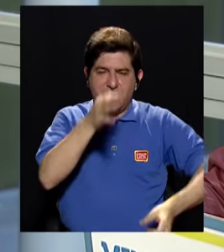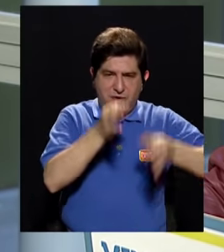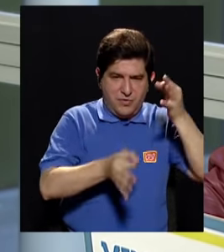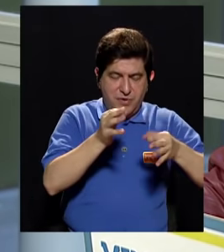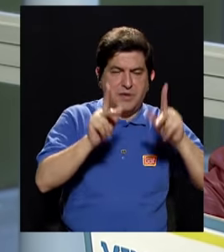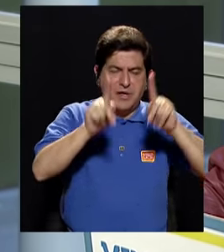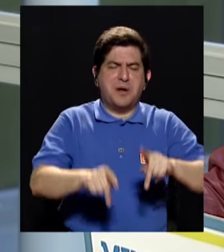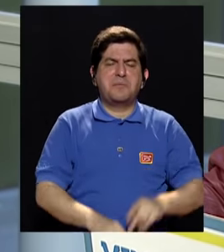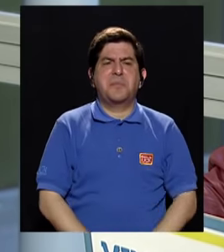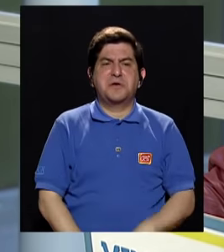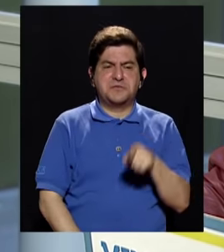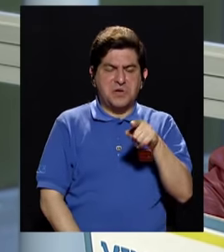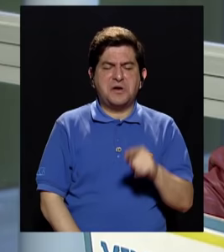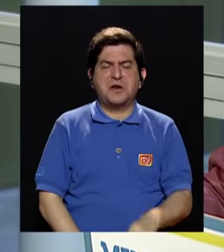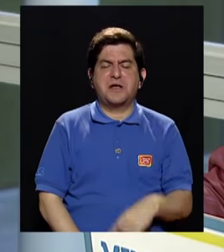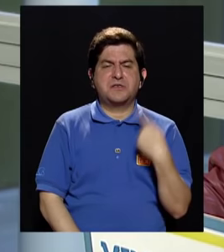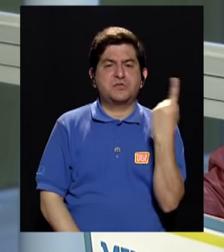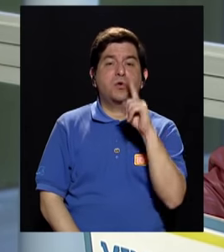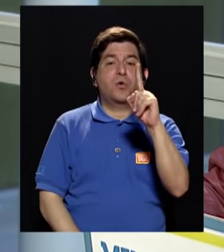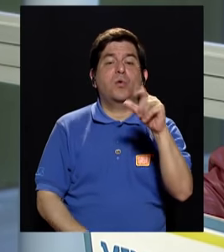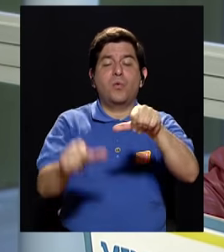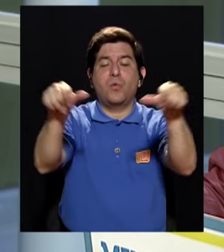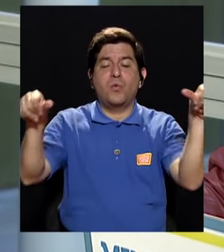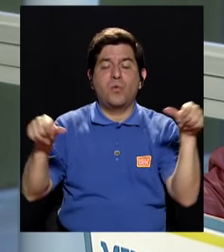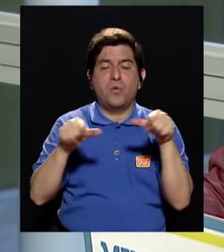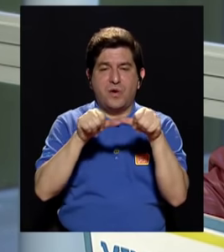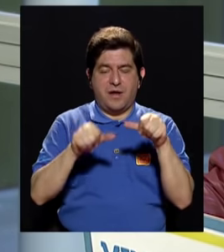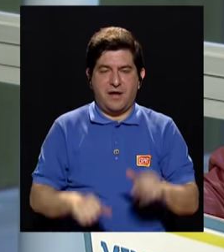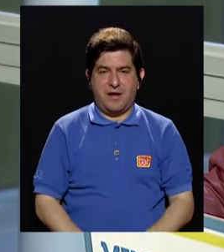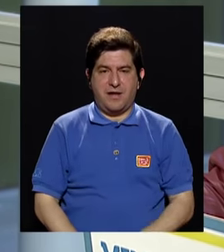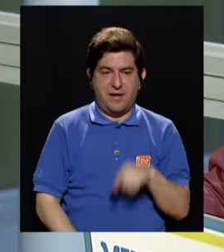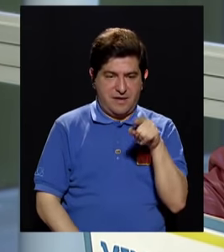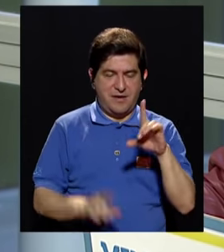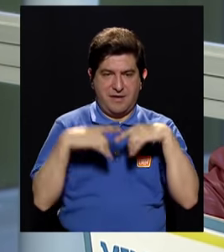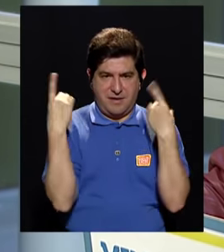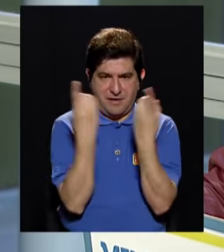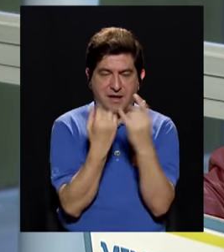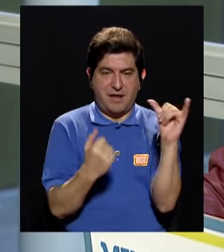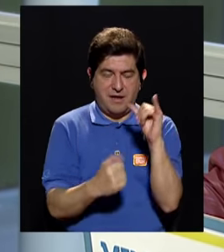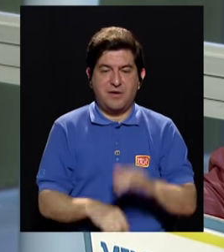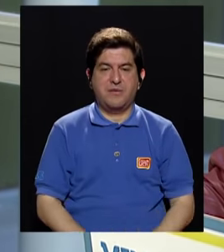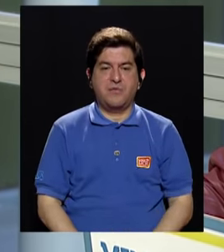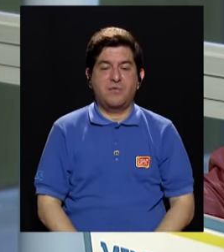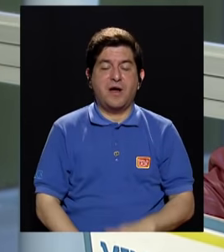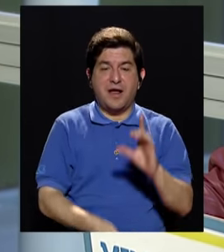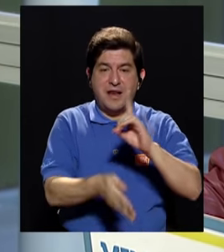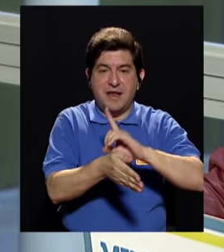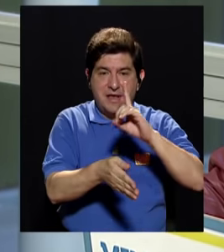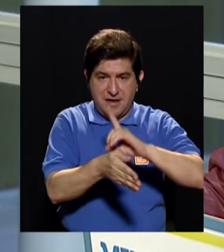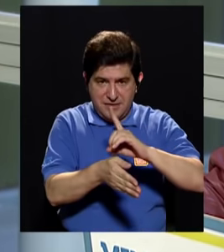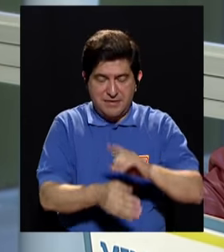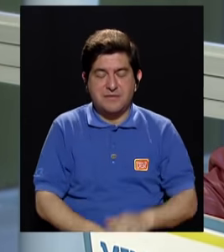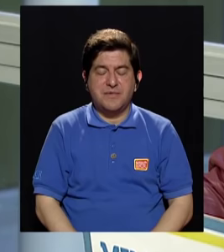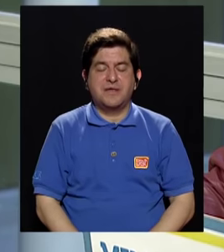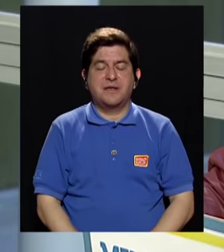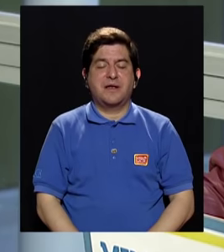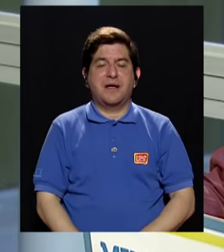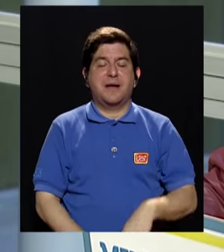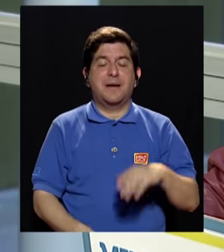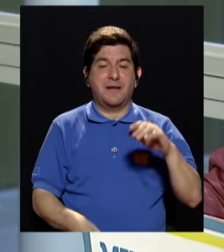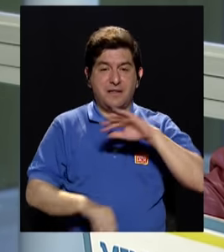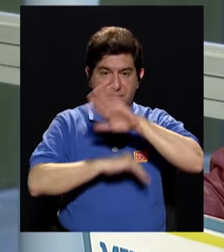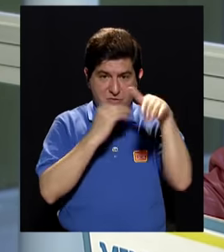de gente ASUME verdad Es solamente una área de esta de este departamento también está la sección de clínica médico forense que